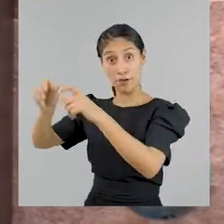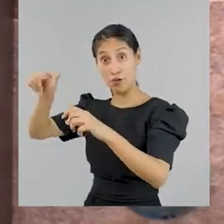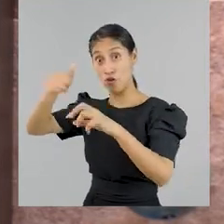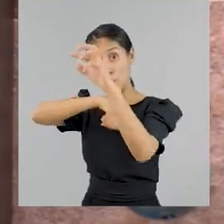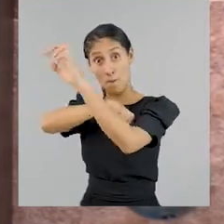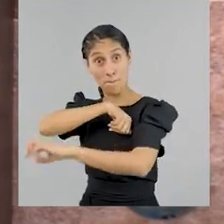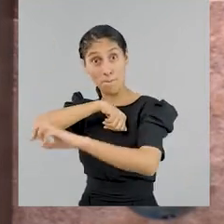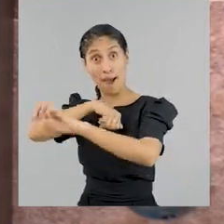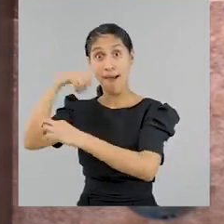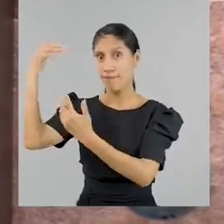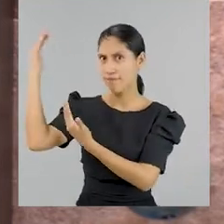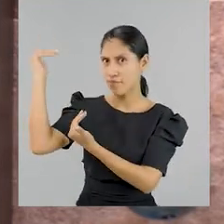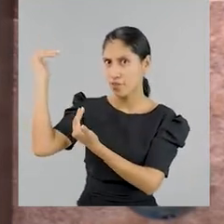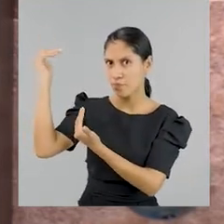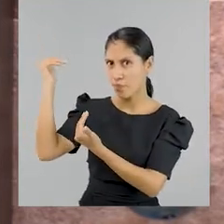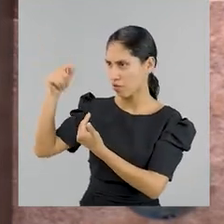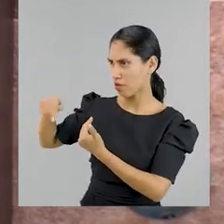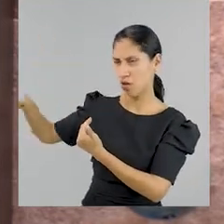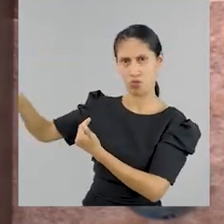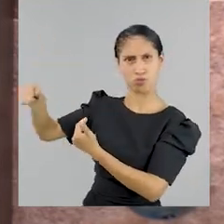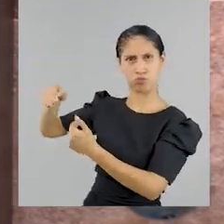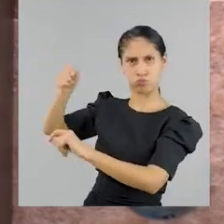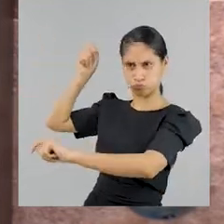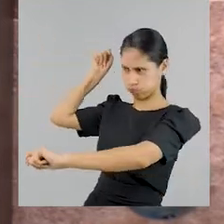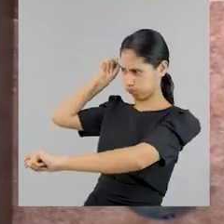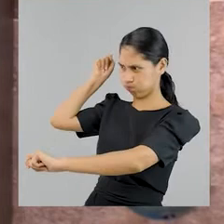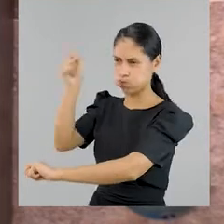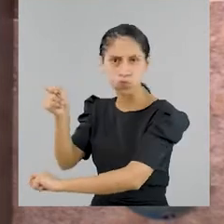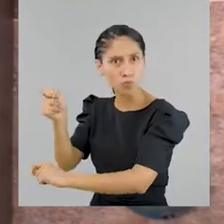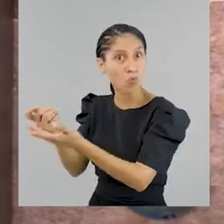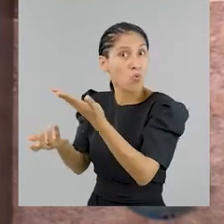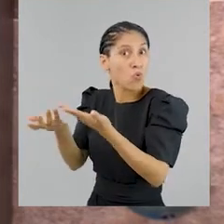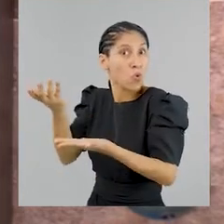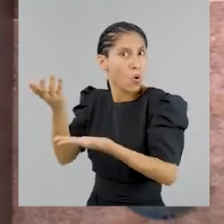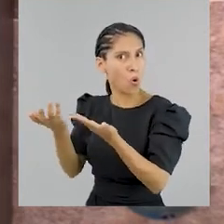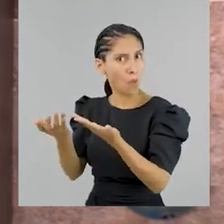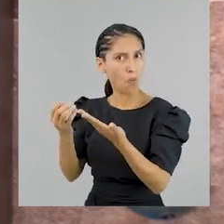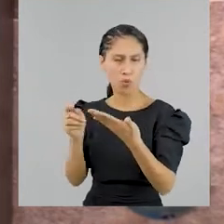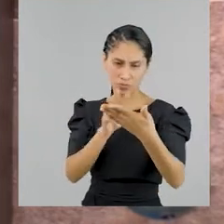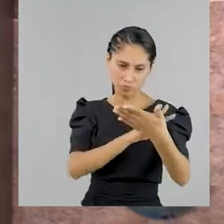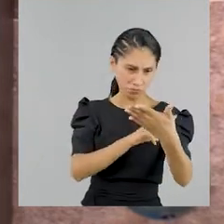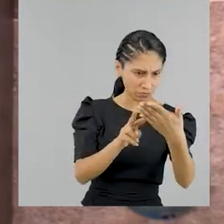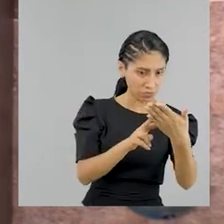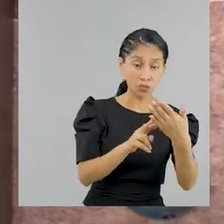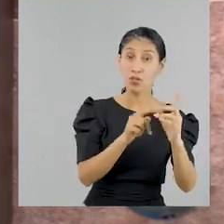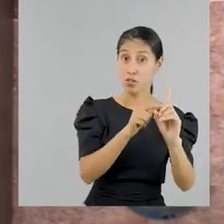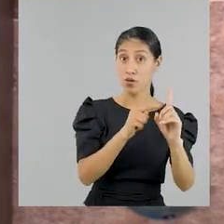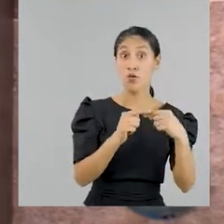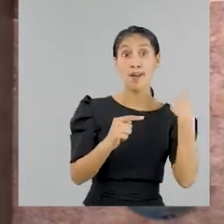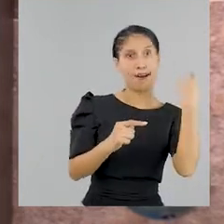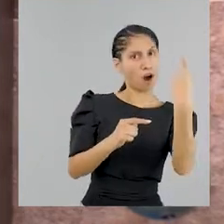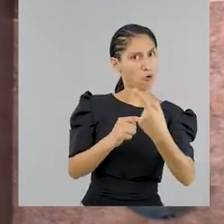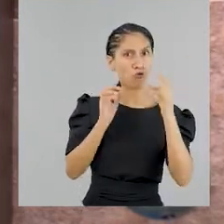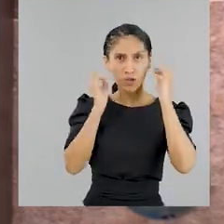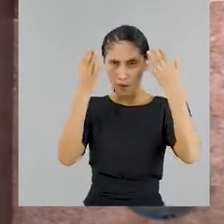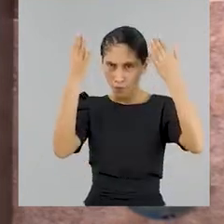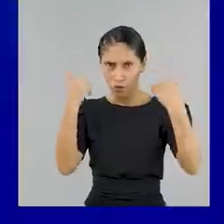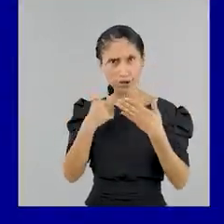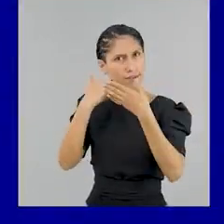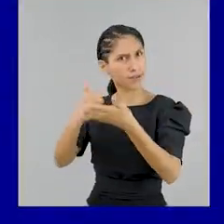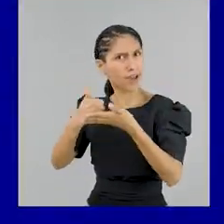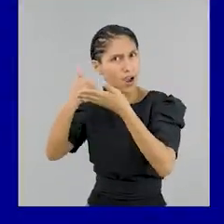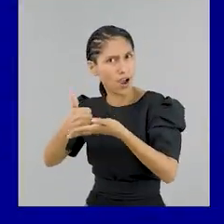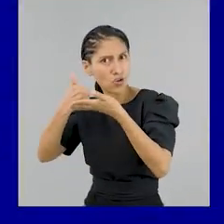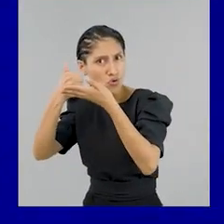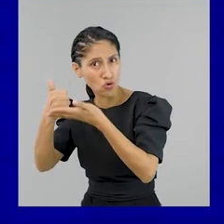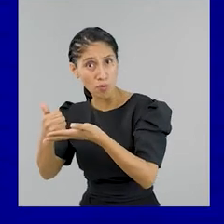habla en singular y trata de Micaela Bastidas, no señala que fue la única mujer en ayudar a retirar a los españoles.